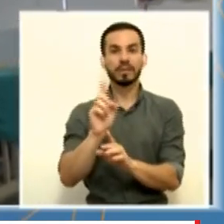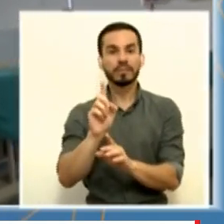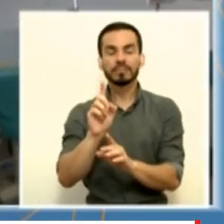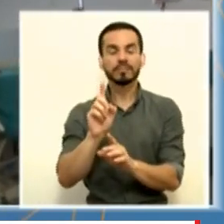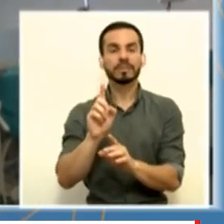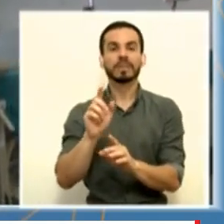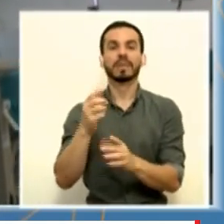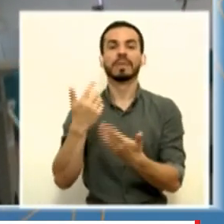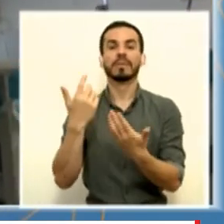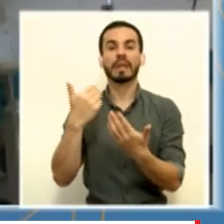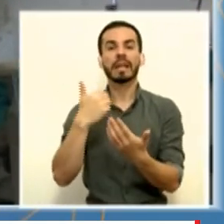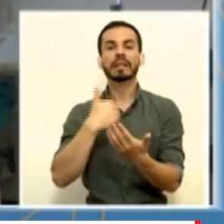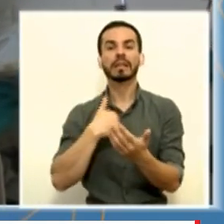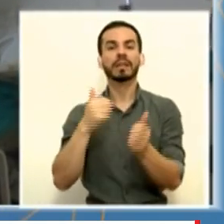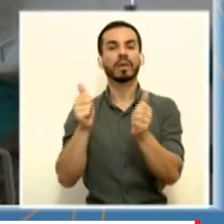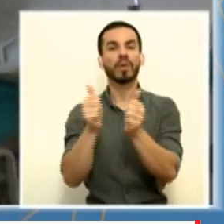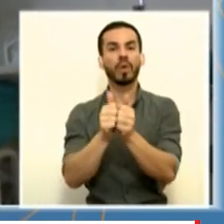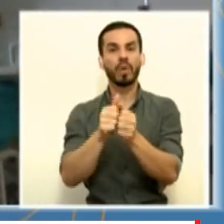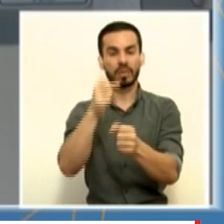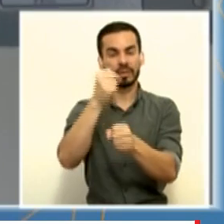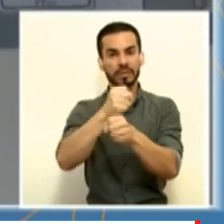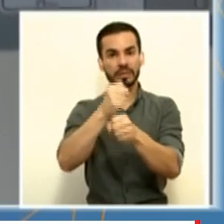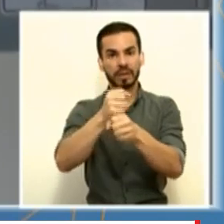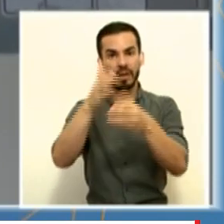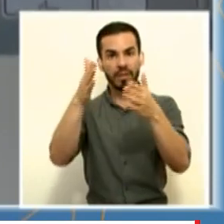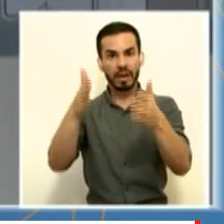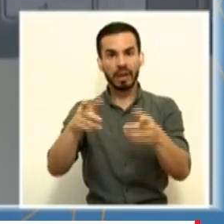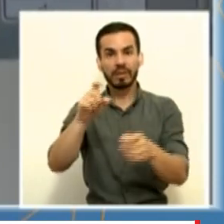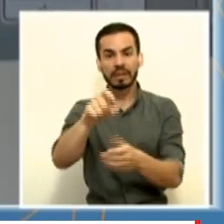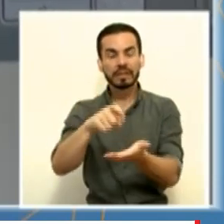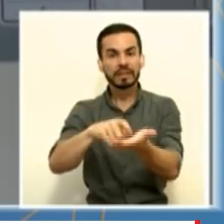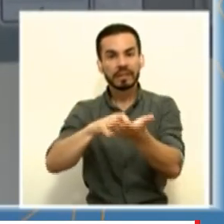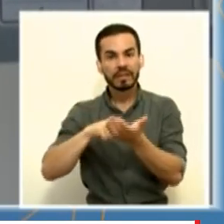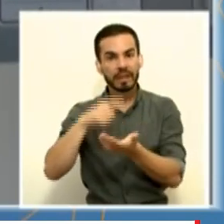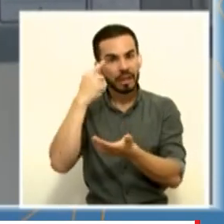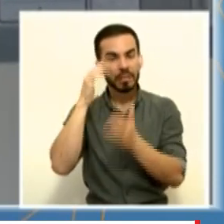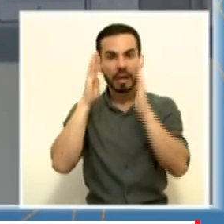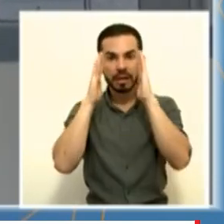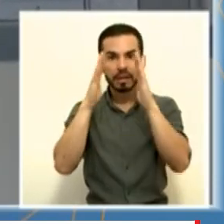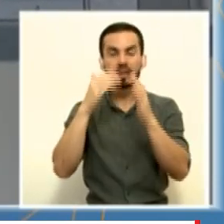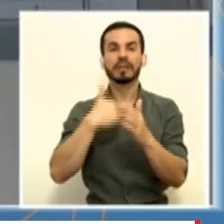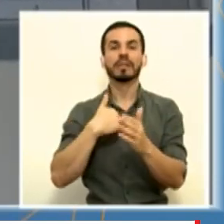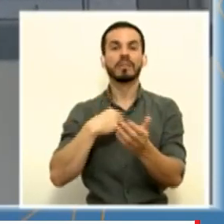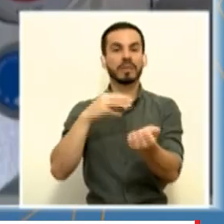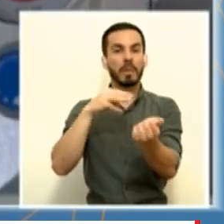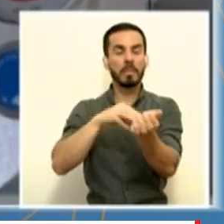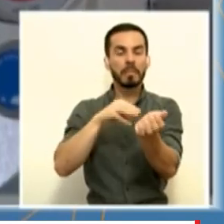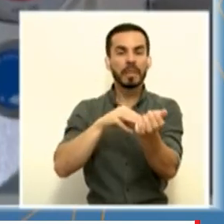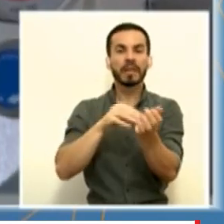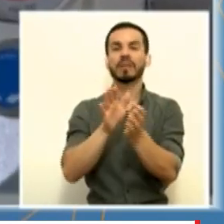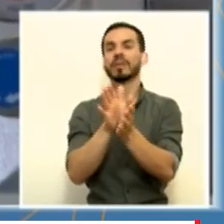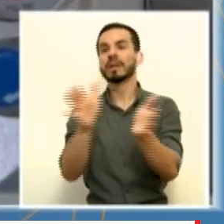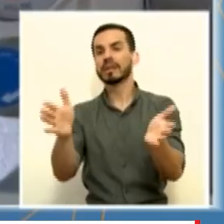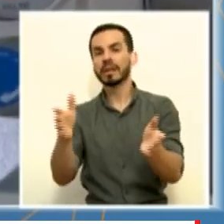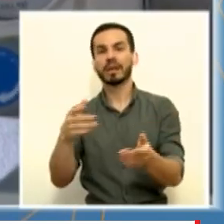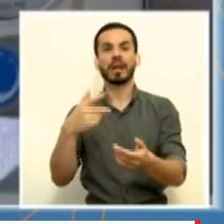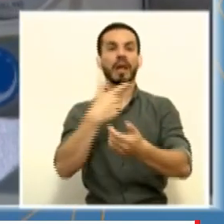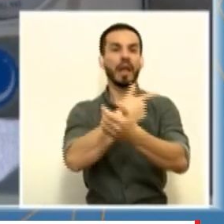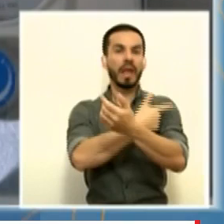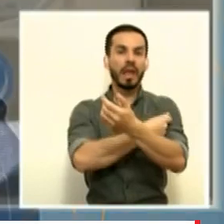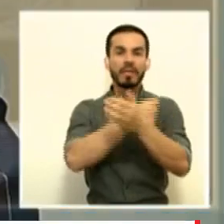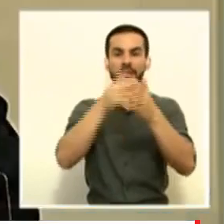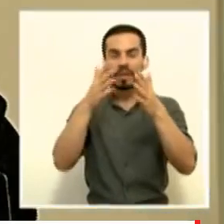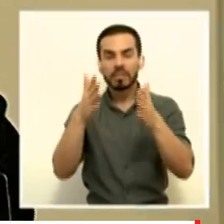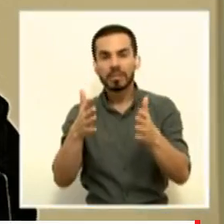señor presidente, con el personal requerido para la atención. Estamos hablando de médicos generales, enfermeros,